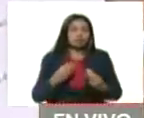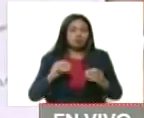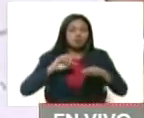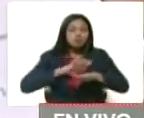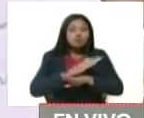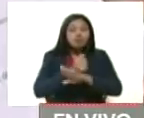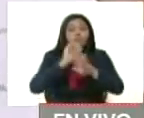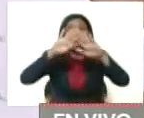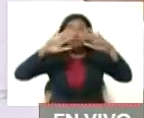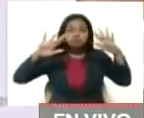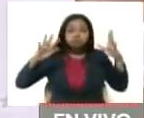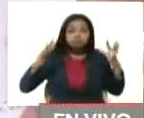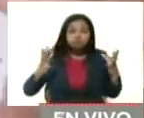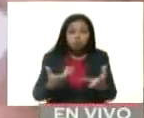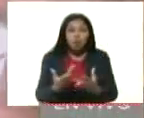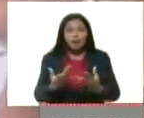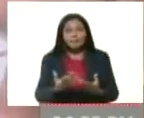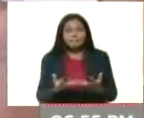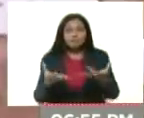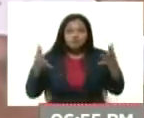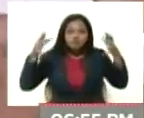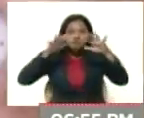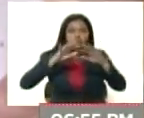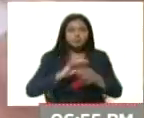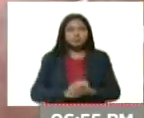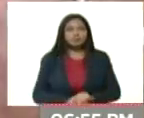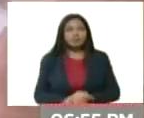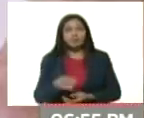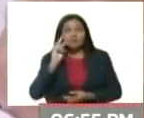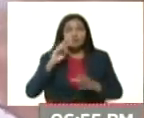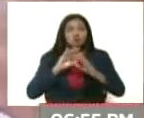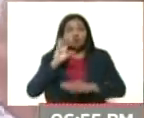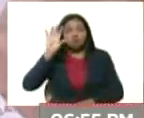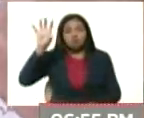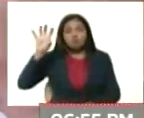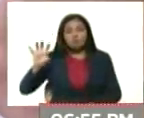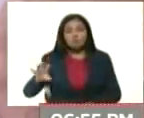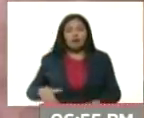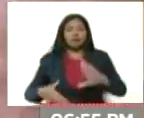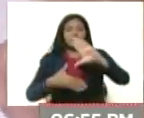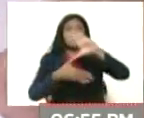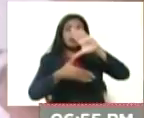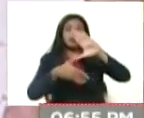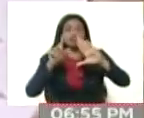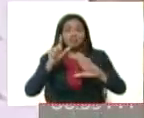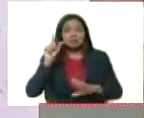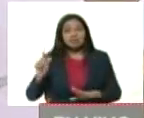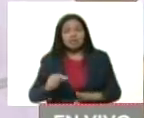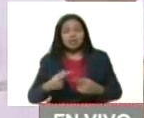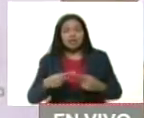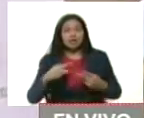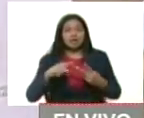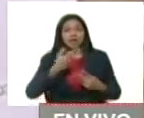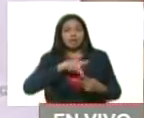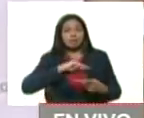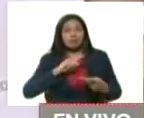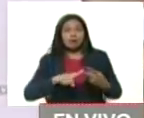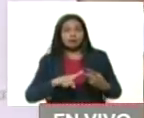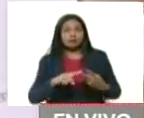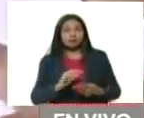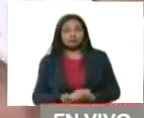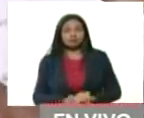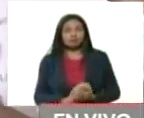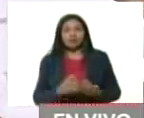pandemia de COVID-19, y luego vemos a todos los países de América y también Italia, España. ¿Y